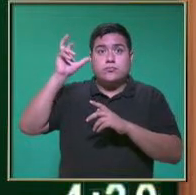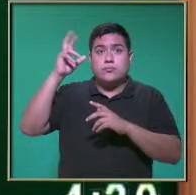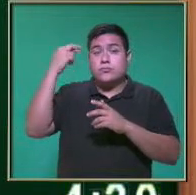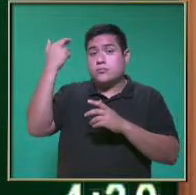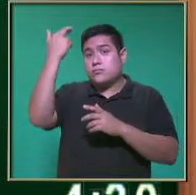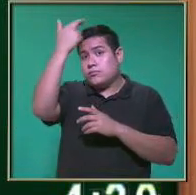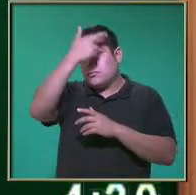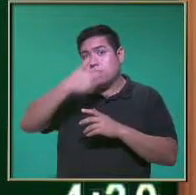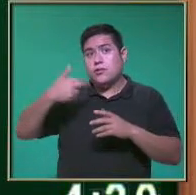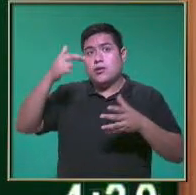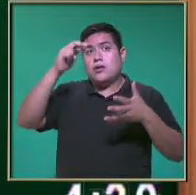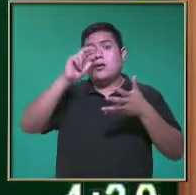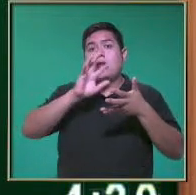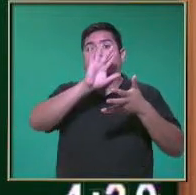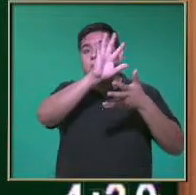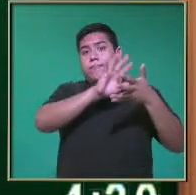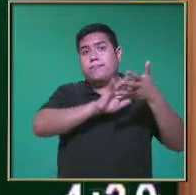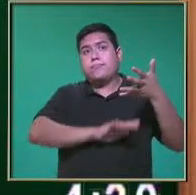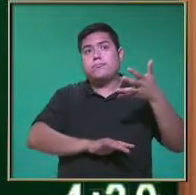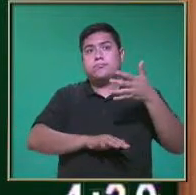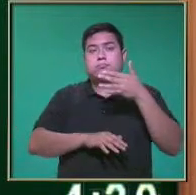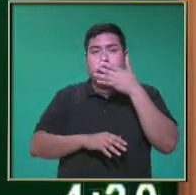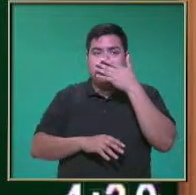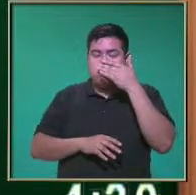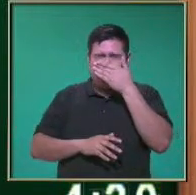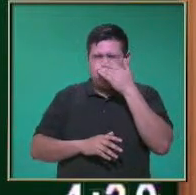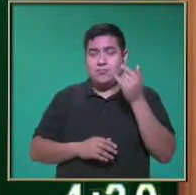revises la escritura y la pronunciación.